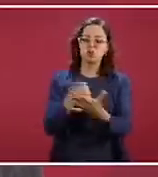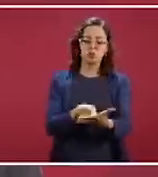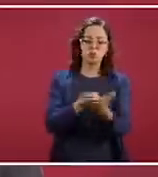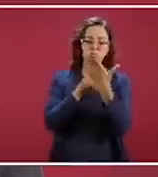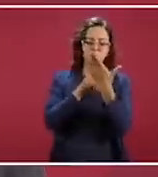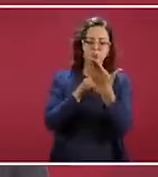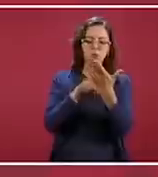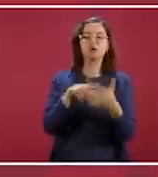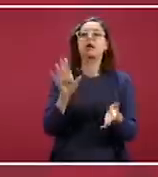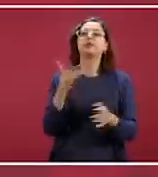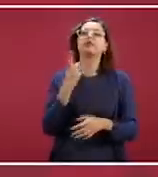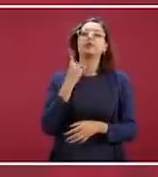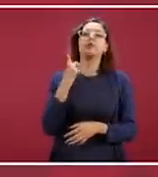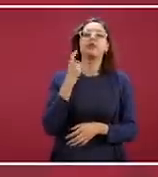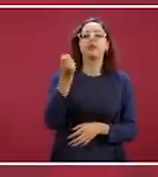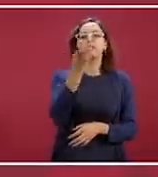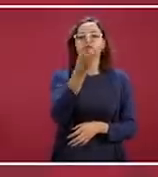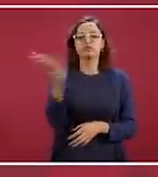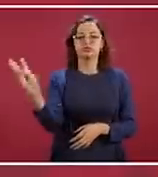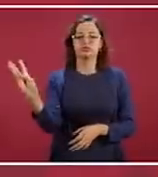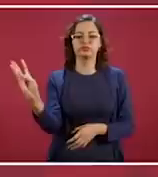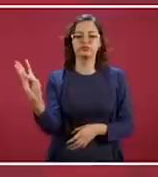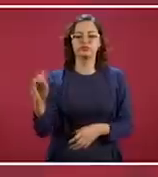para diputado,